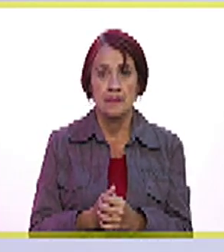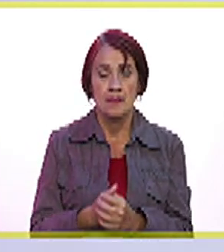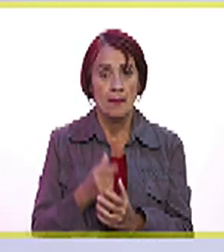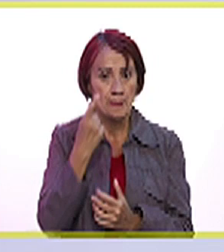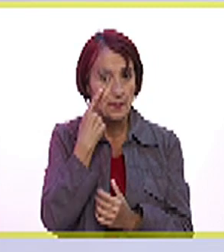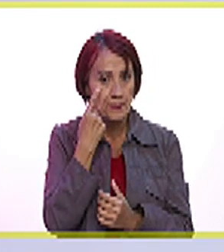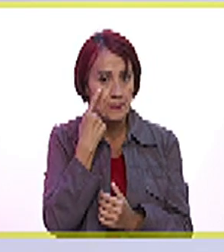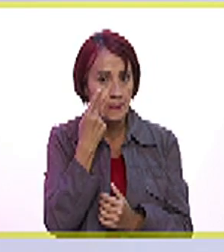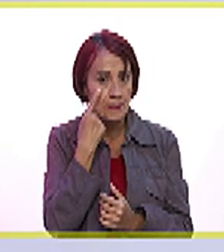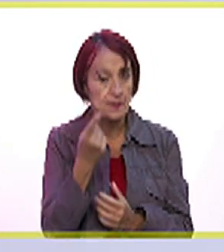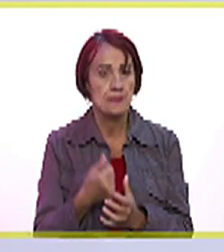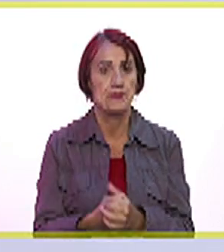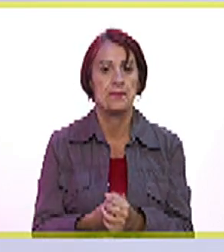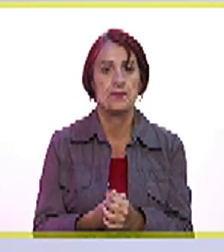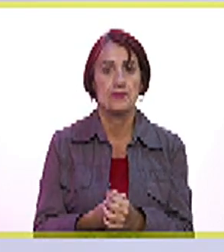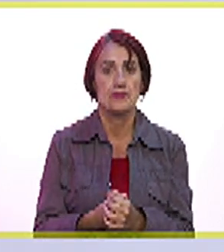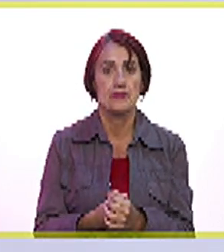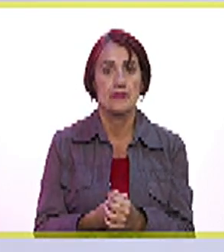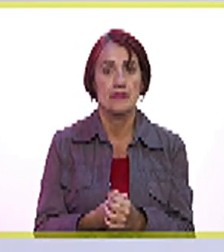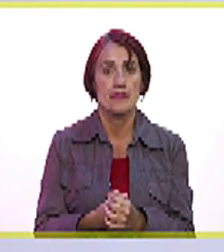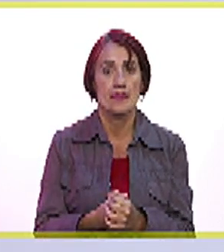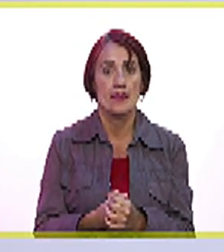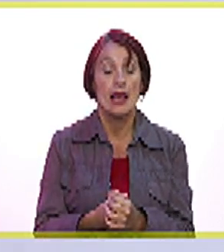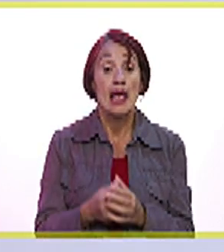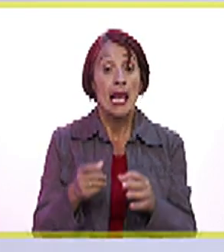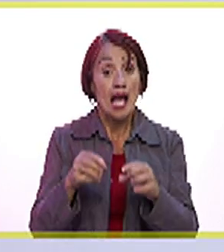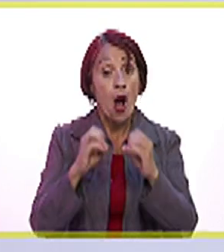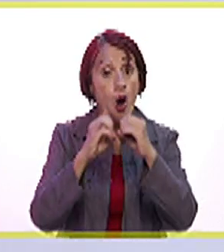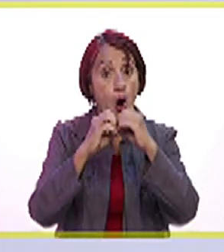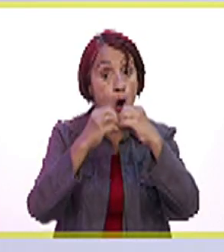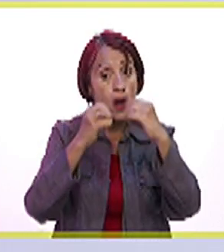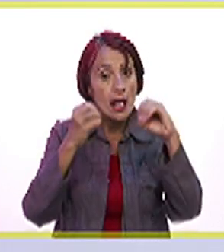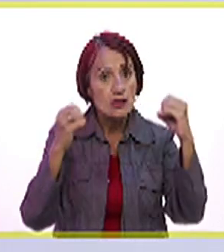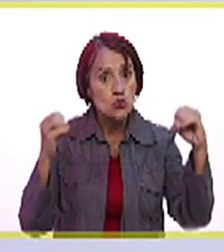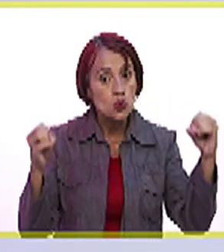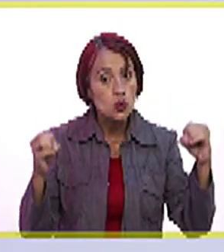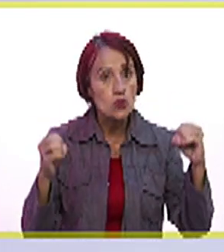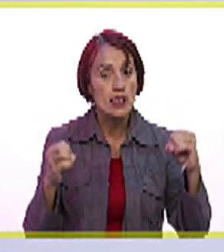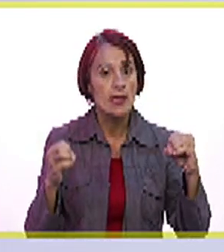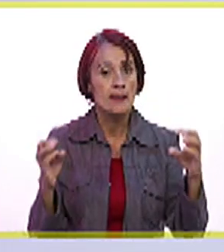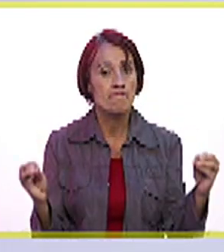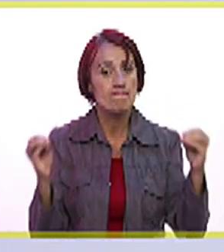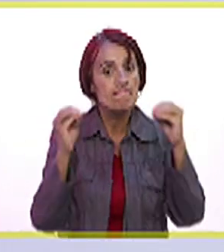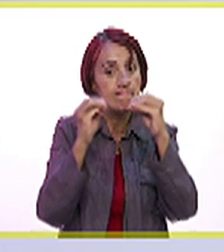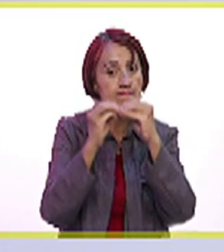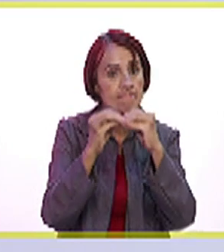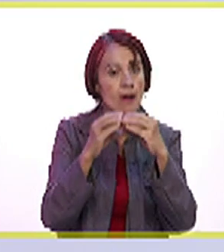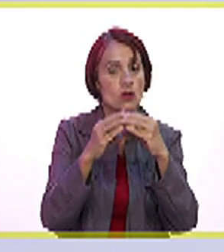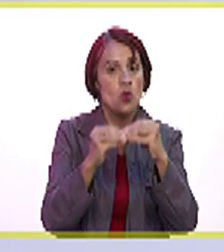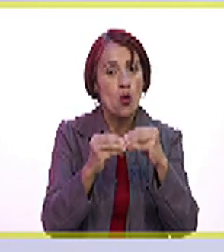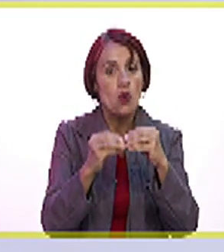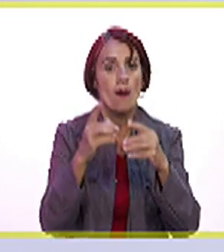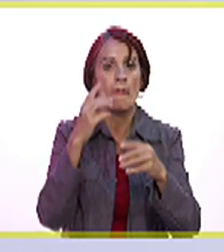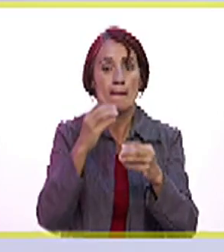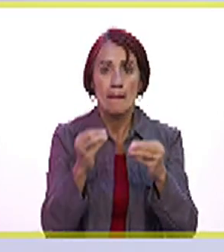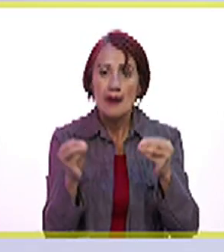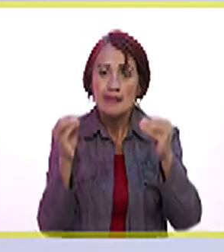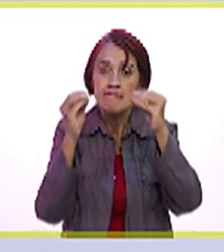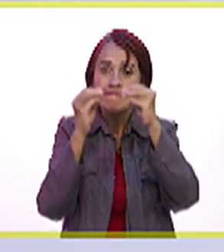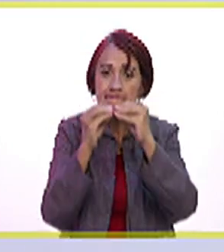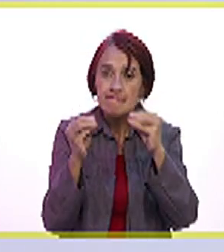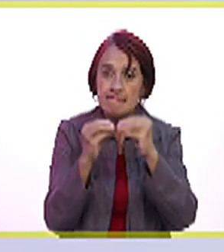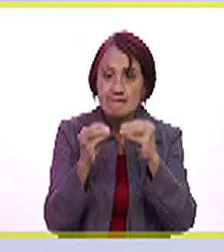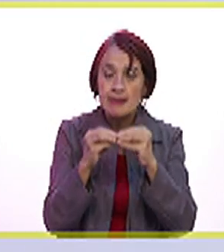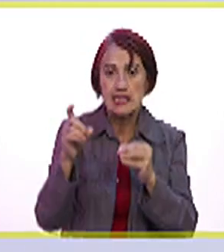Fíjense, cada una de estas oraciones, ¿verdad? Las vamos a estar socializando a medida que las vamos